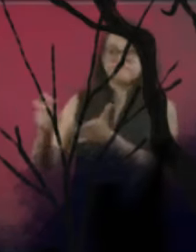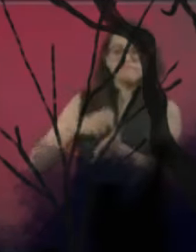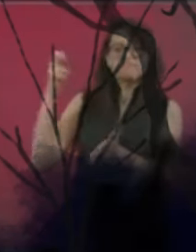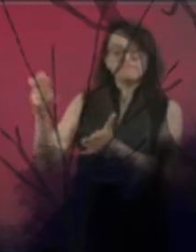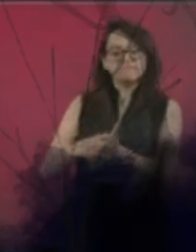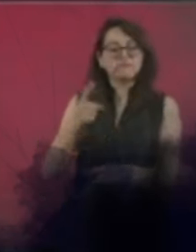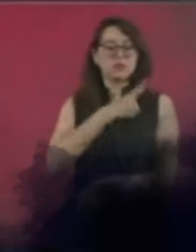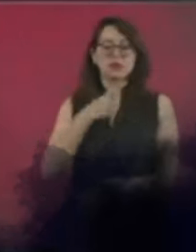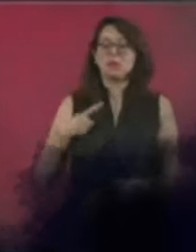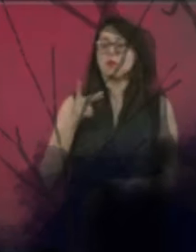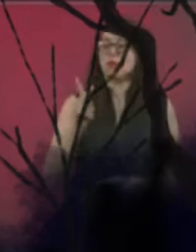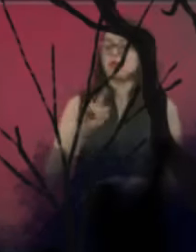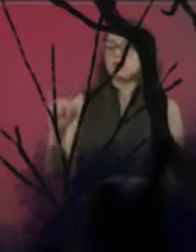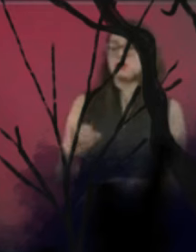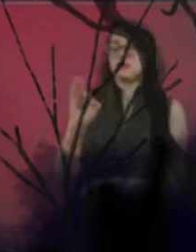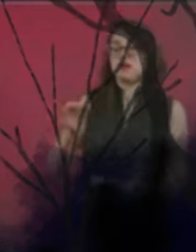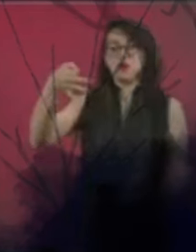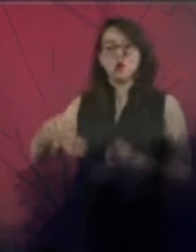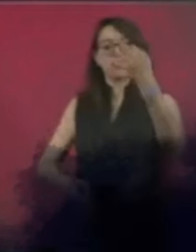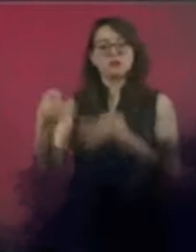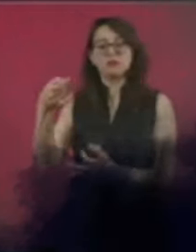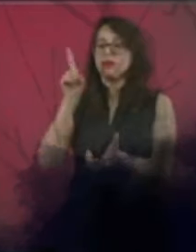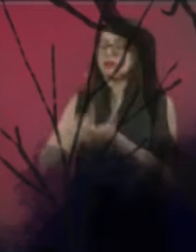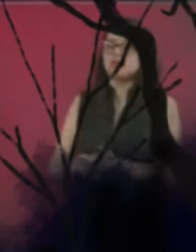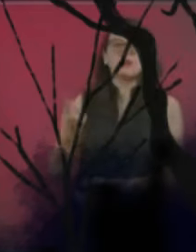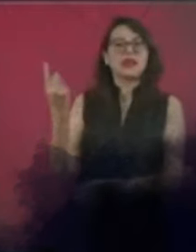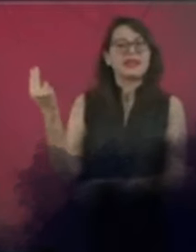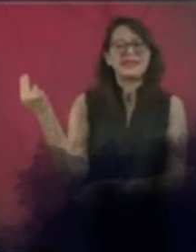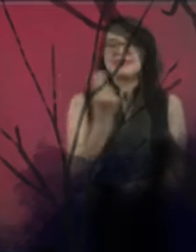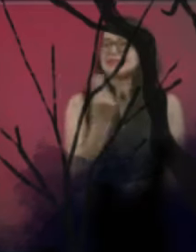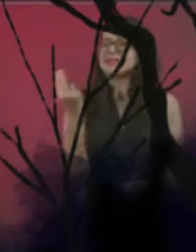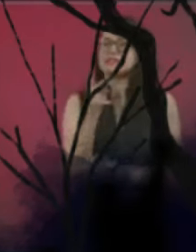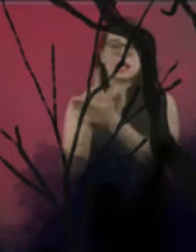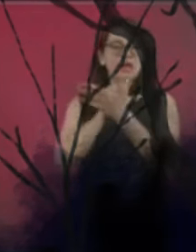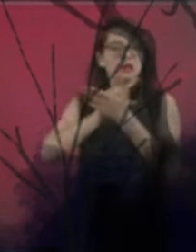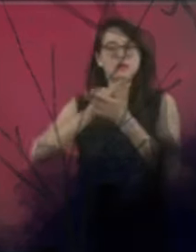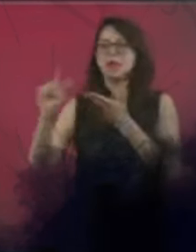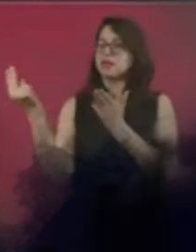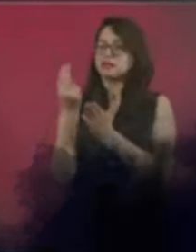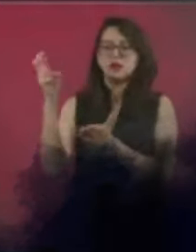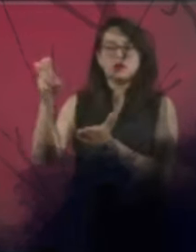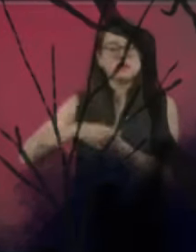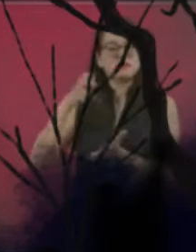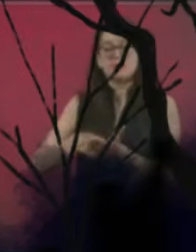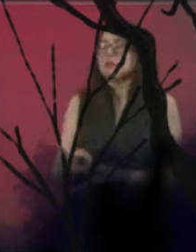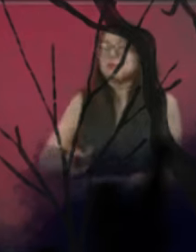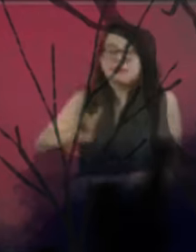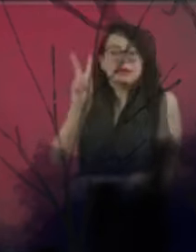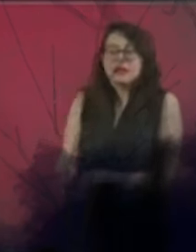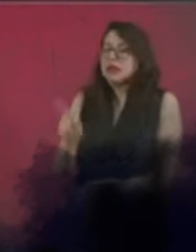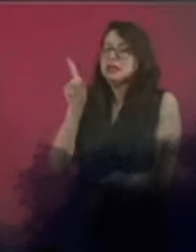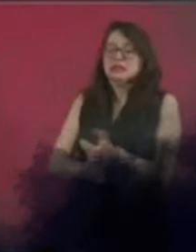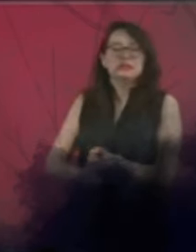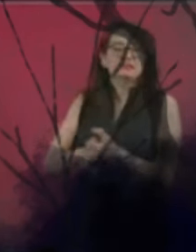Saldívar. O sea, antes la tremenda corte, los jueces, los magistrados no eran mal vistos por López. A partir de